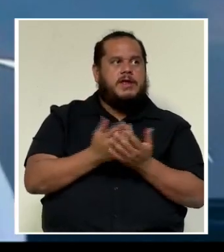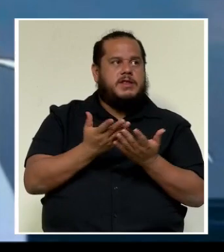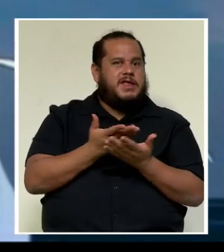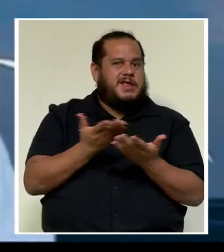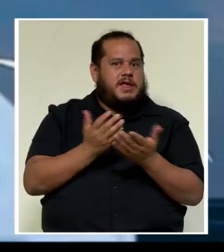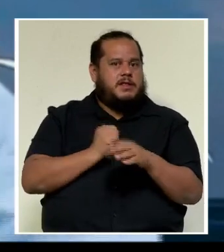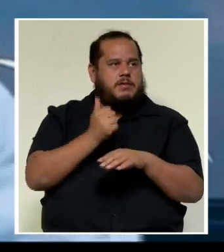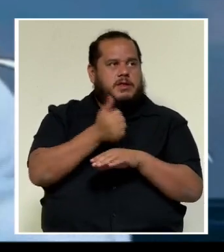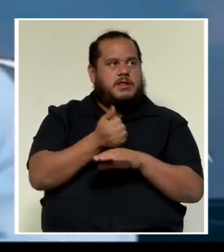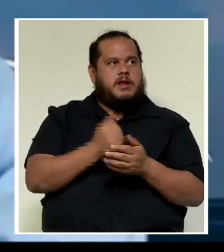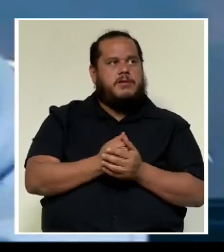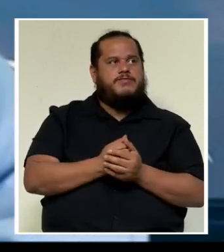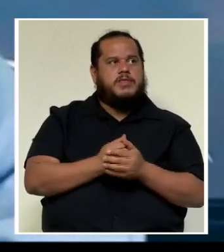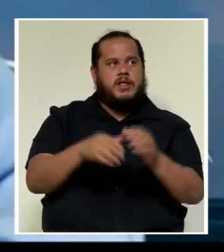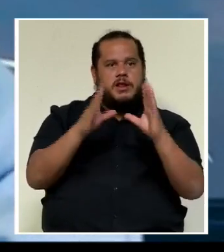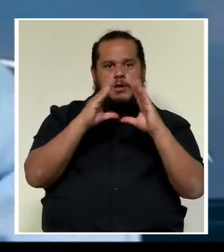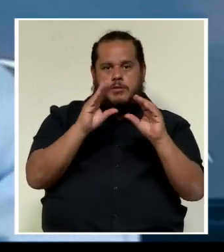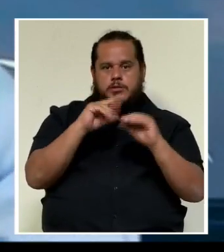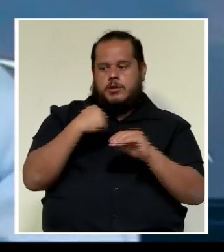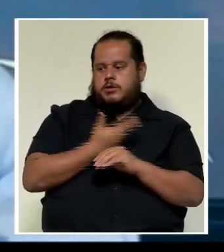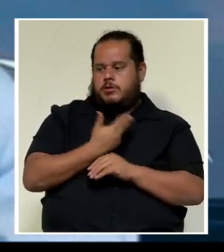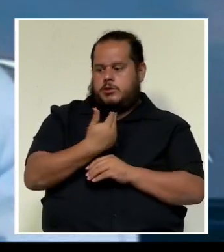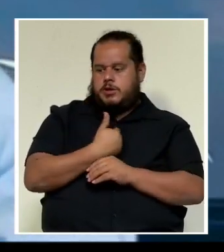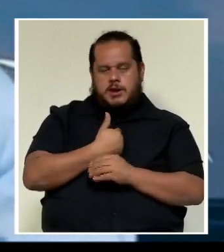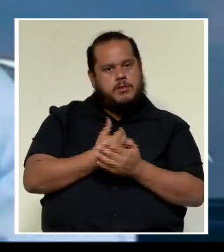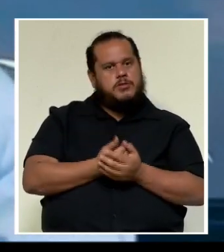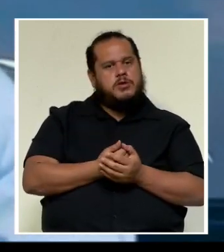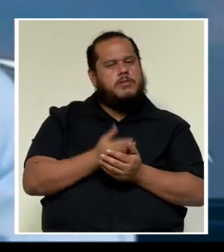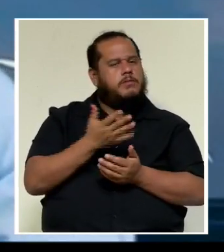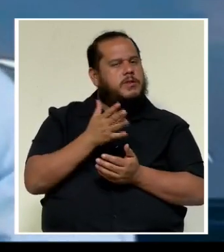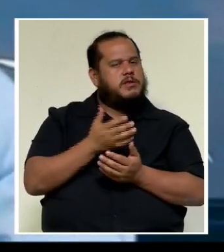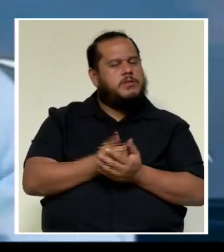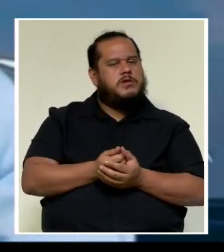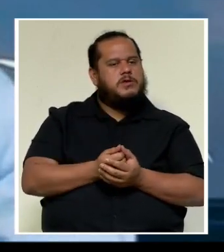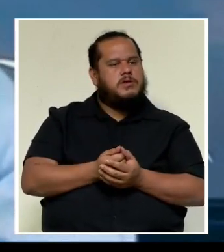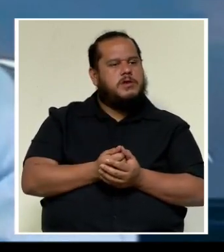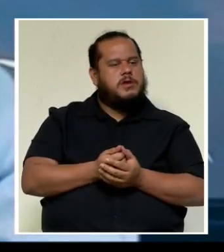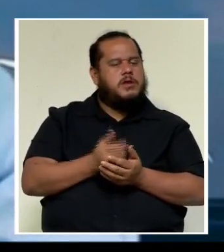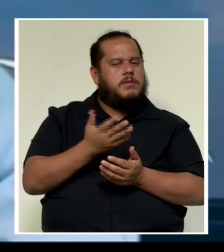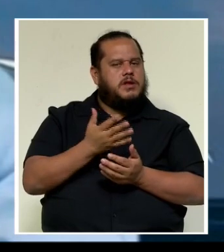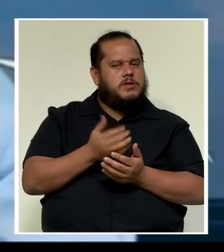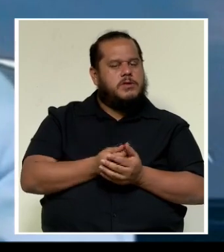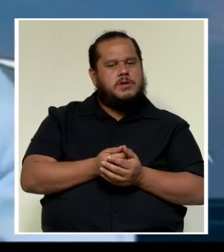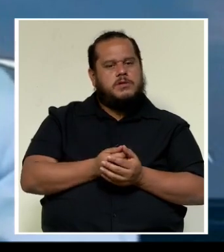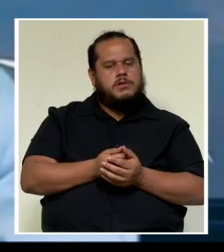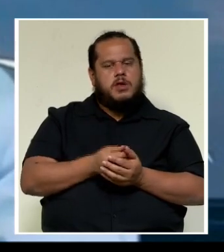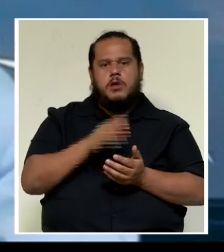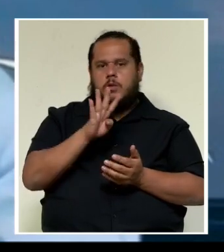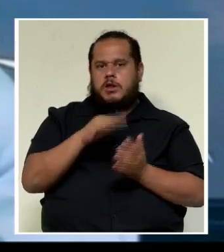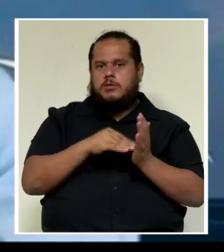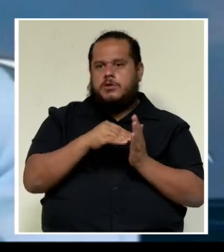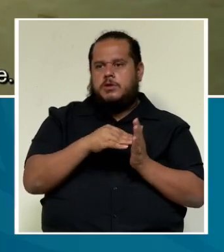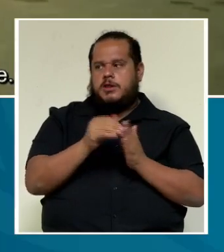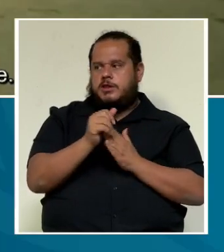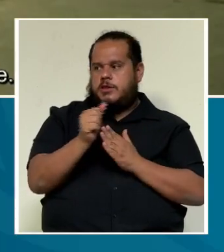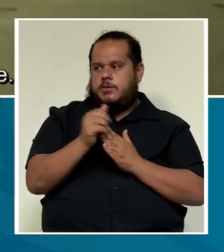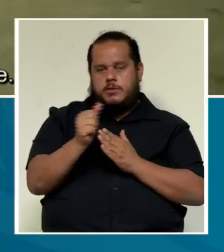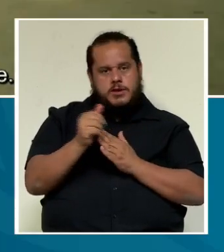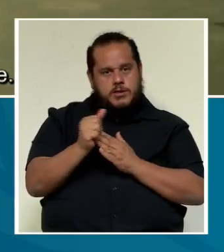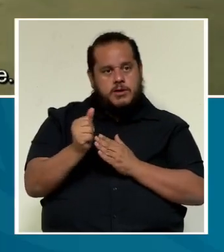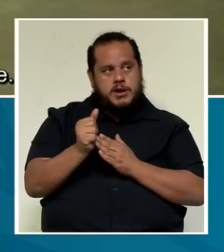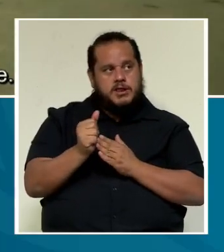instalar. De la información que tenemos disponible, rondan en alrededor de los $4 millones por